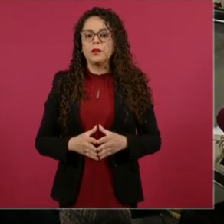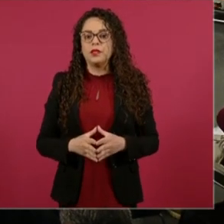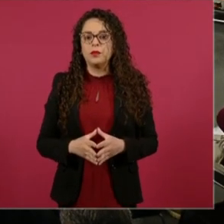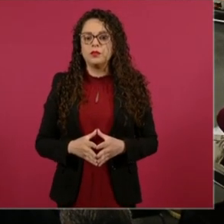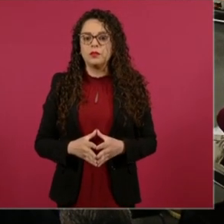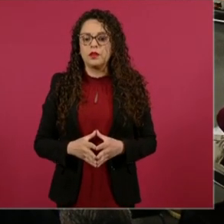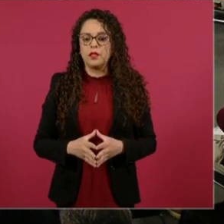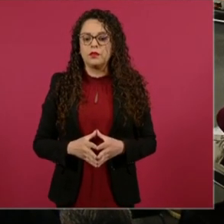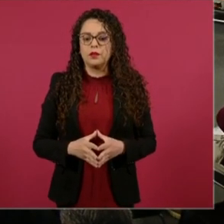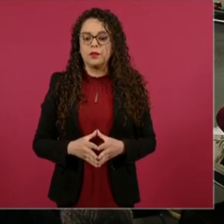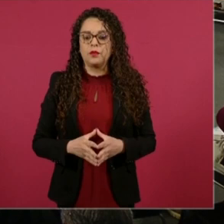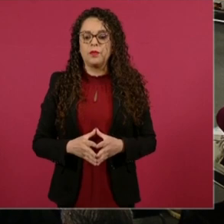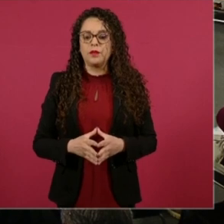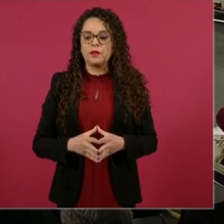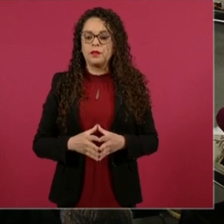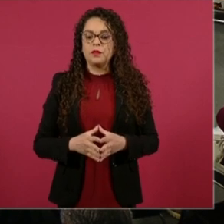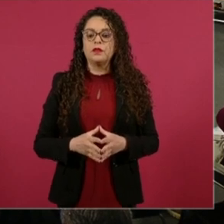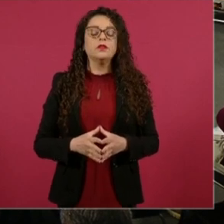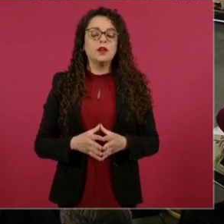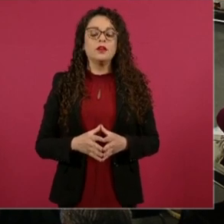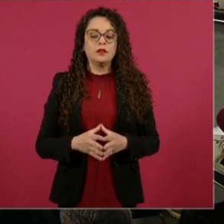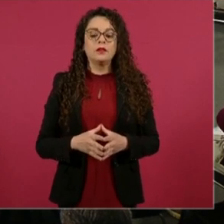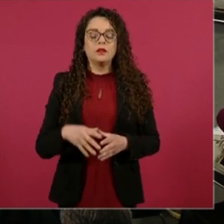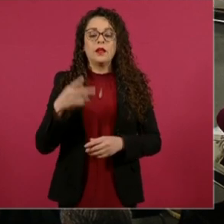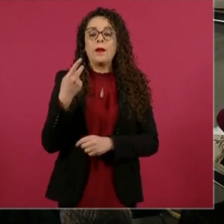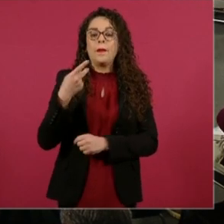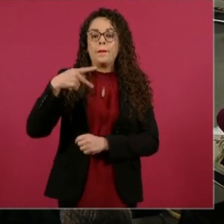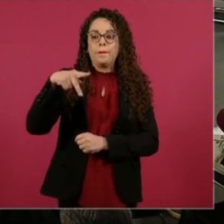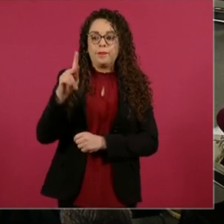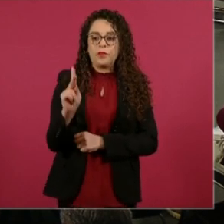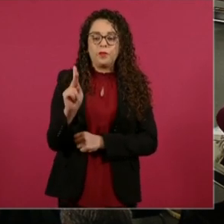Pero si lo hacemos con el método